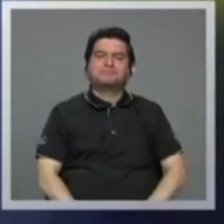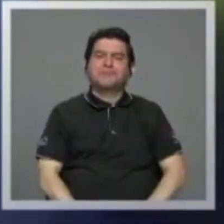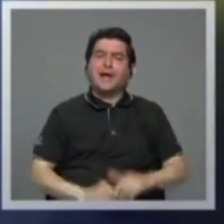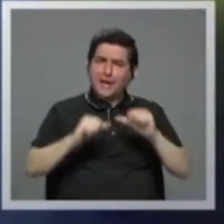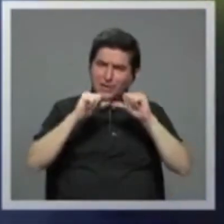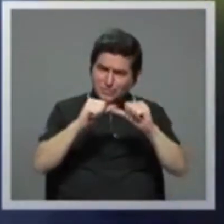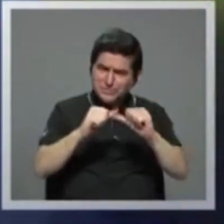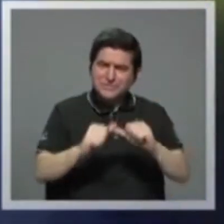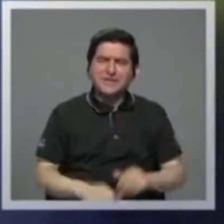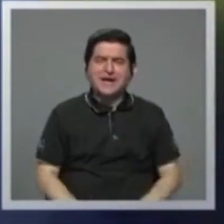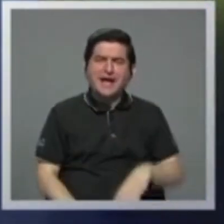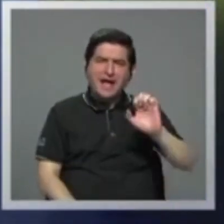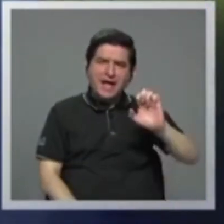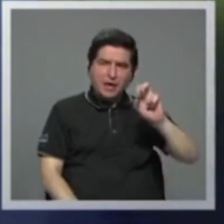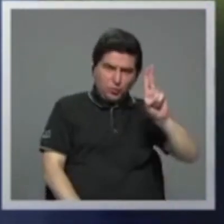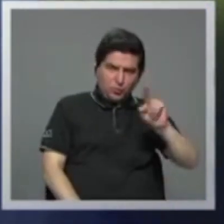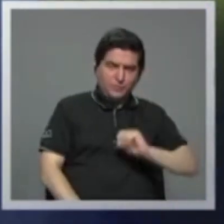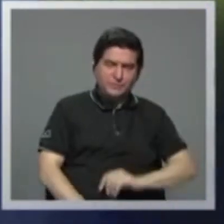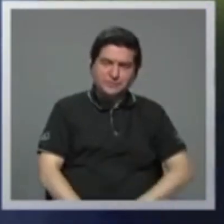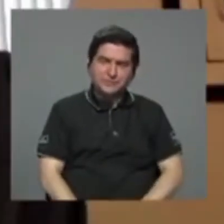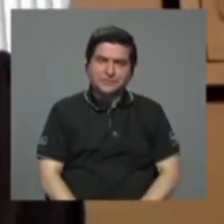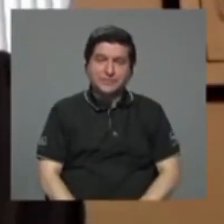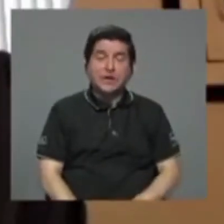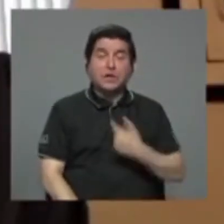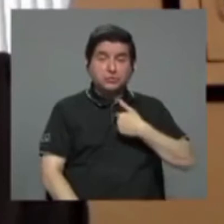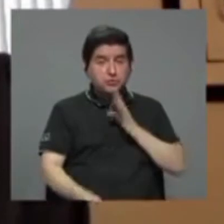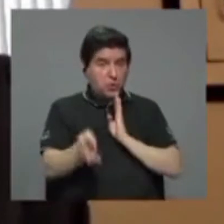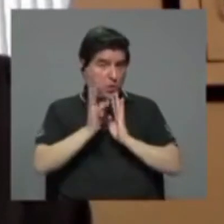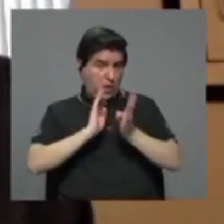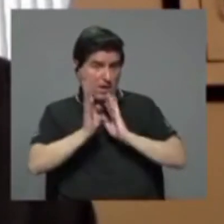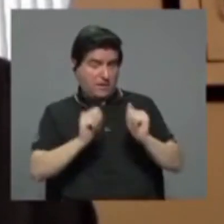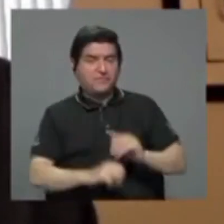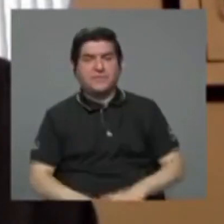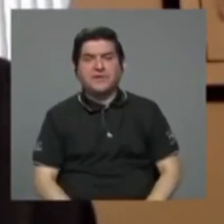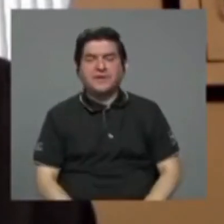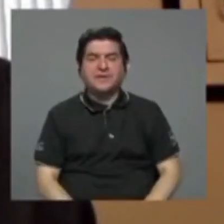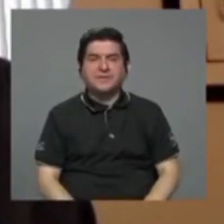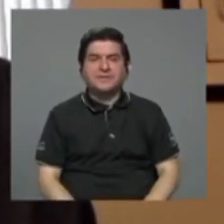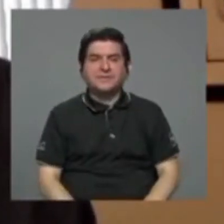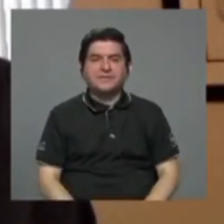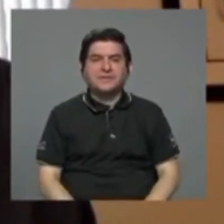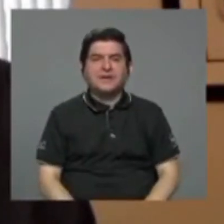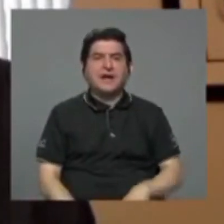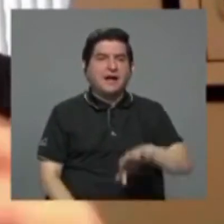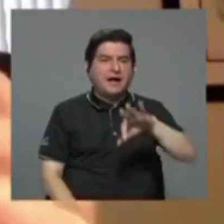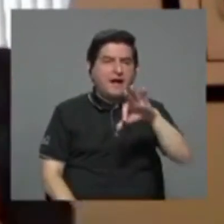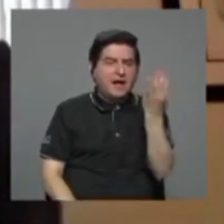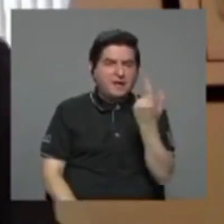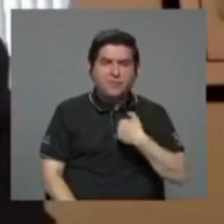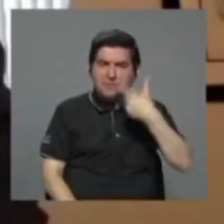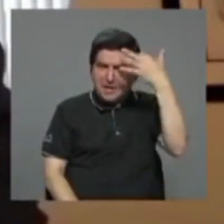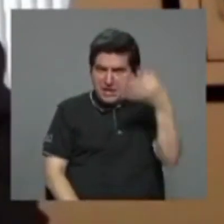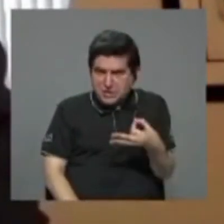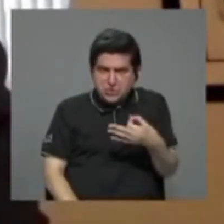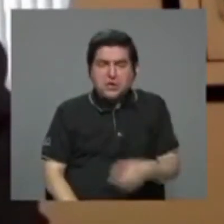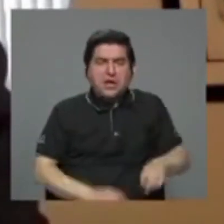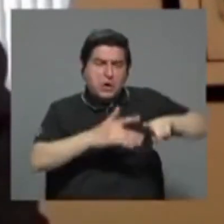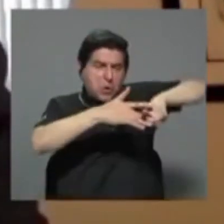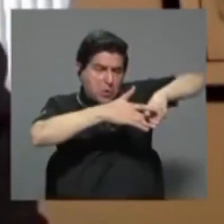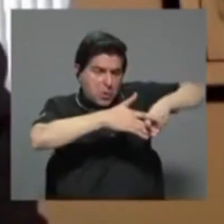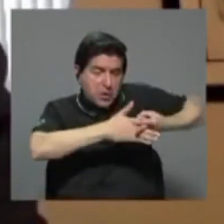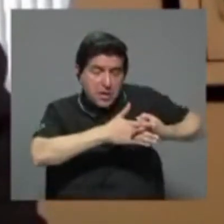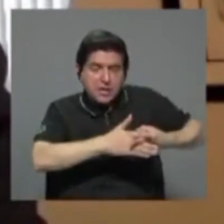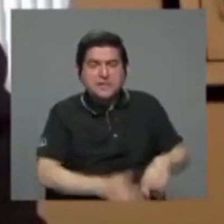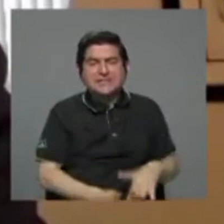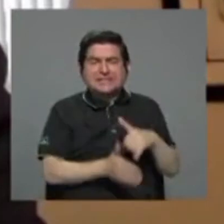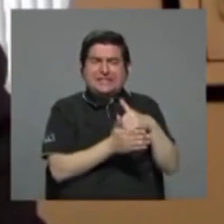Adelante, don Eduardo. Me estaba refiriendo a cómo lo que yo considero que fue un inicio con gran